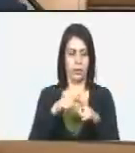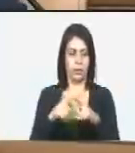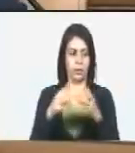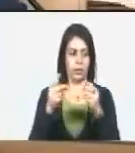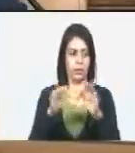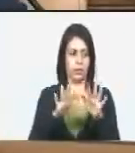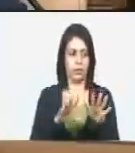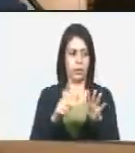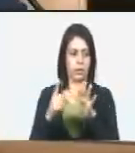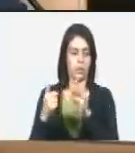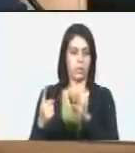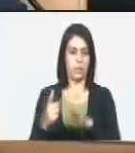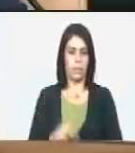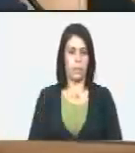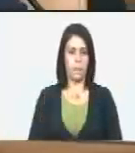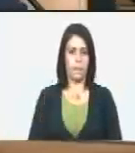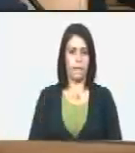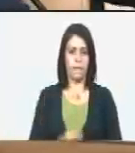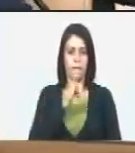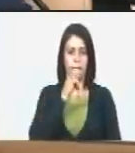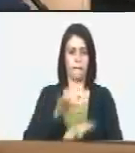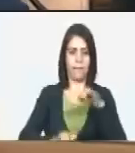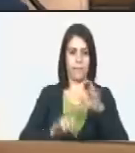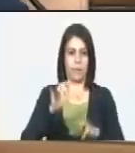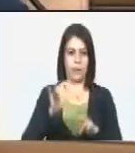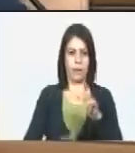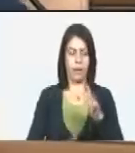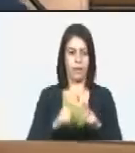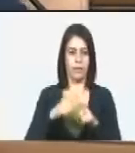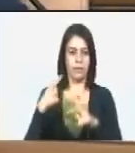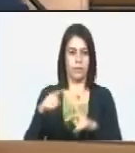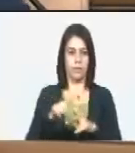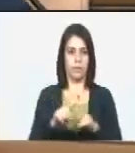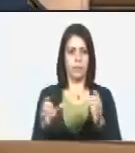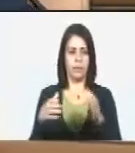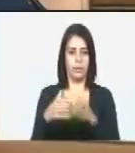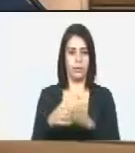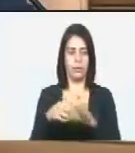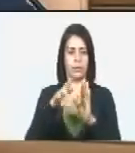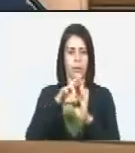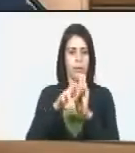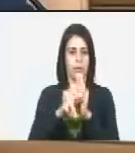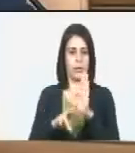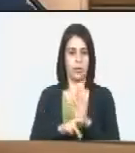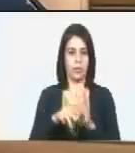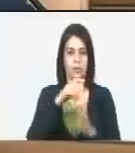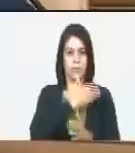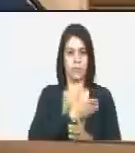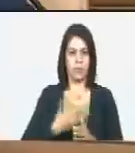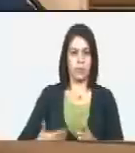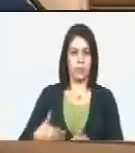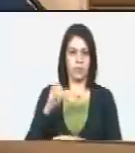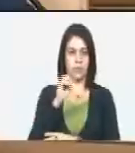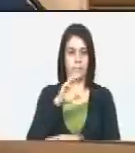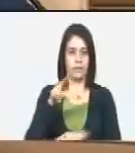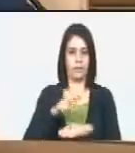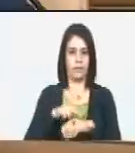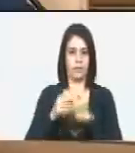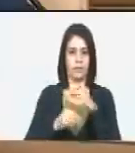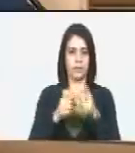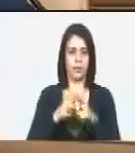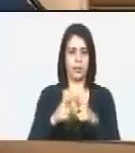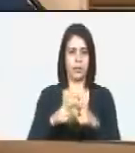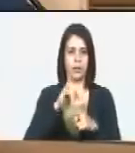16. Previo anuncio de secretaría de la existencia del quórum reglamentario, el presidente de la Asamblea Nacional, diputado Jorge Rodríguez